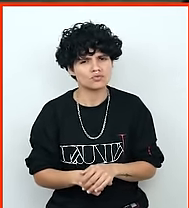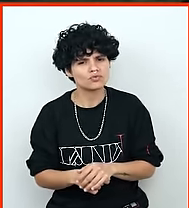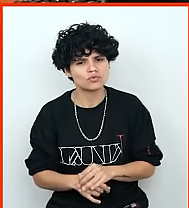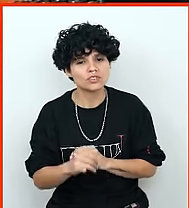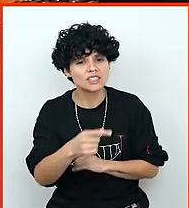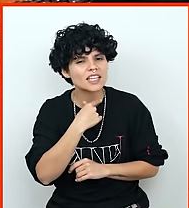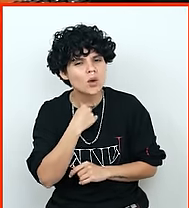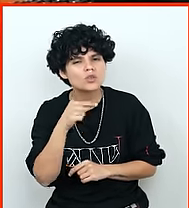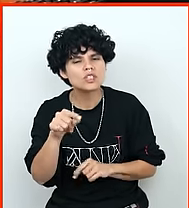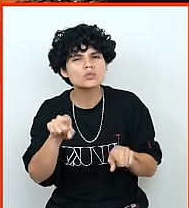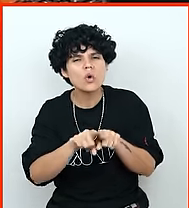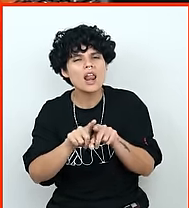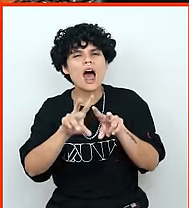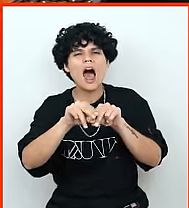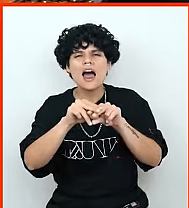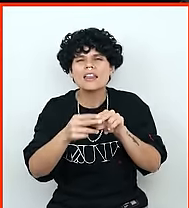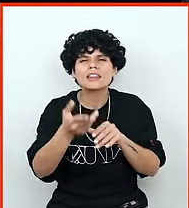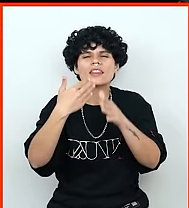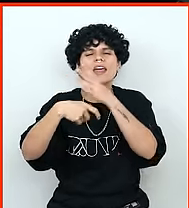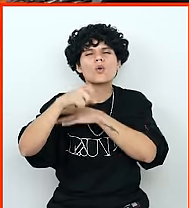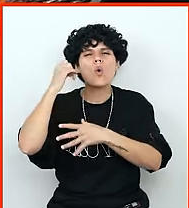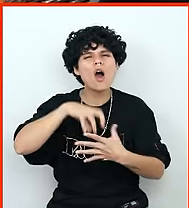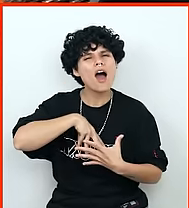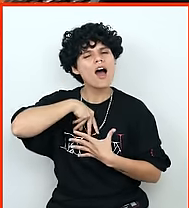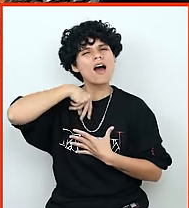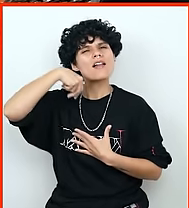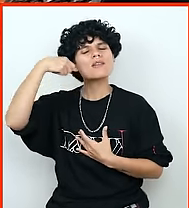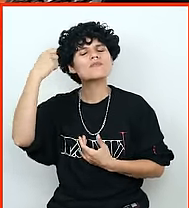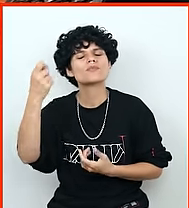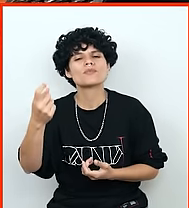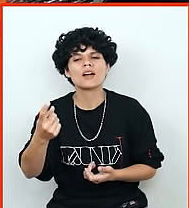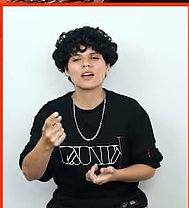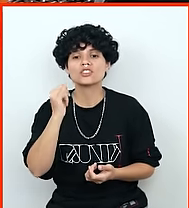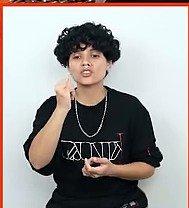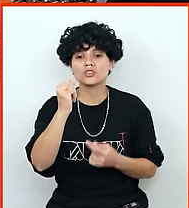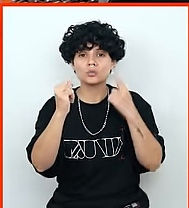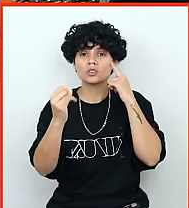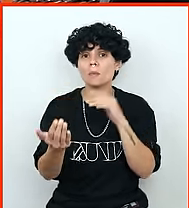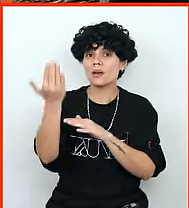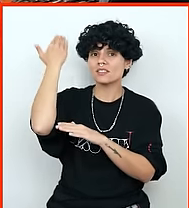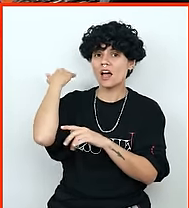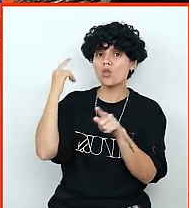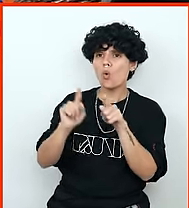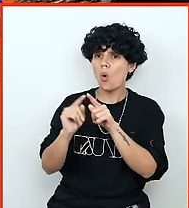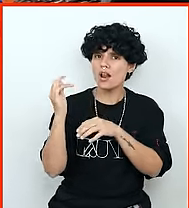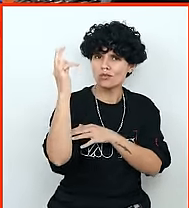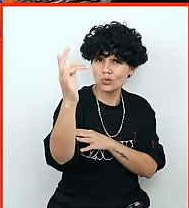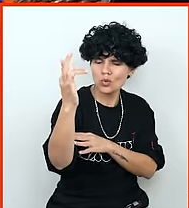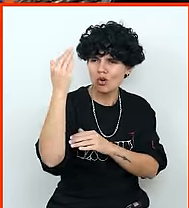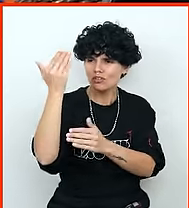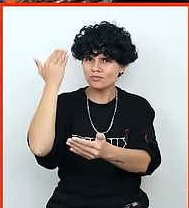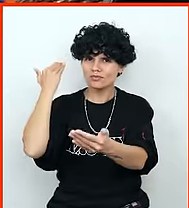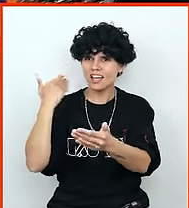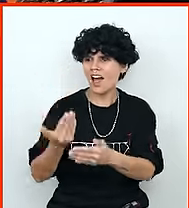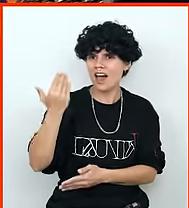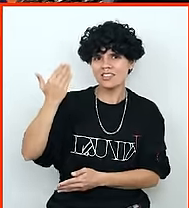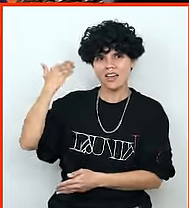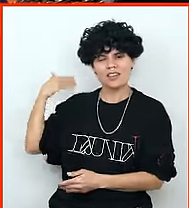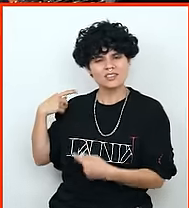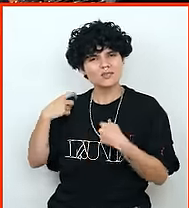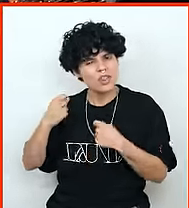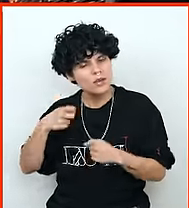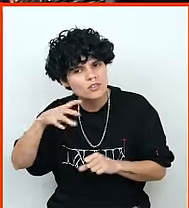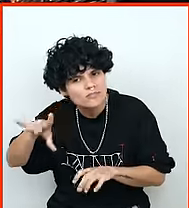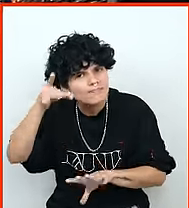ese lugar? A lo ancestral, a... Sí, considero que en el pasado ya es el futuro. Entonces, cuando logramos descifrar ciertas cosas del